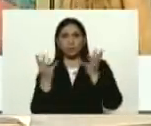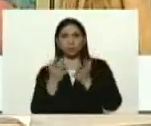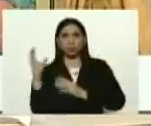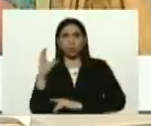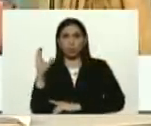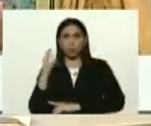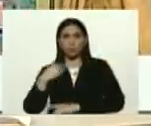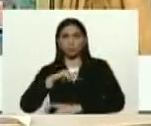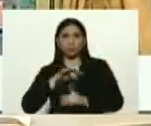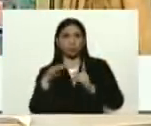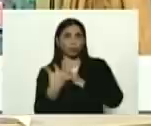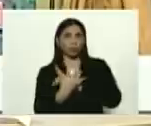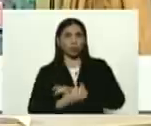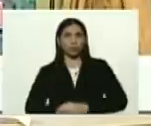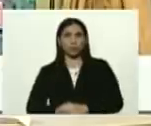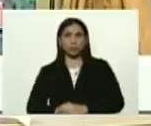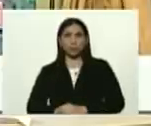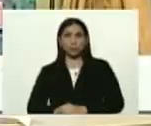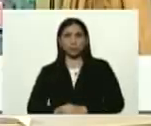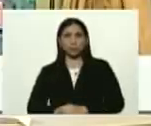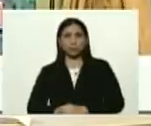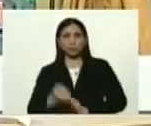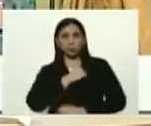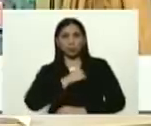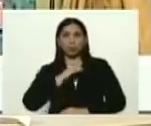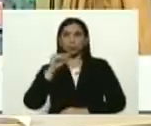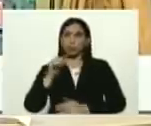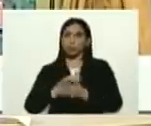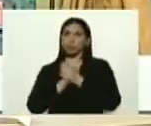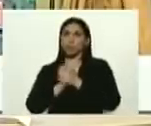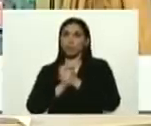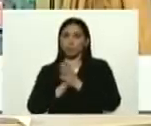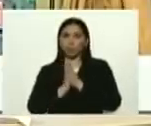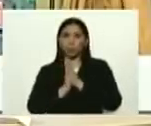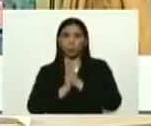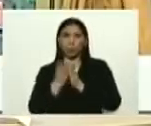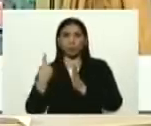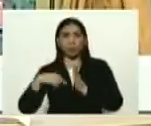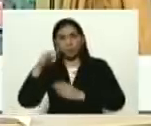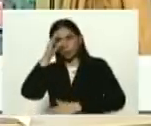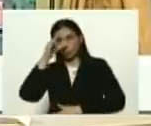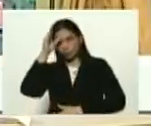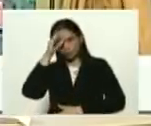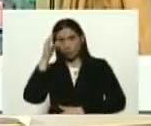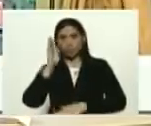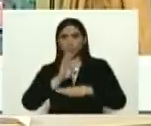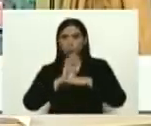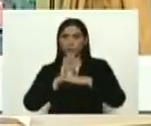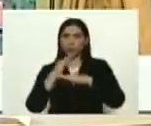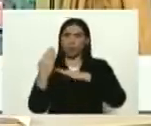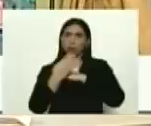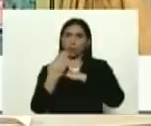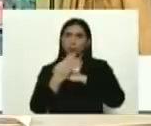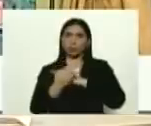Mire, estamos rodeados, compatriotas, por favor, tengamos conciencia, cuidémonos.